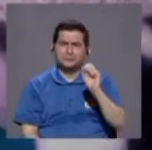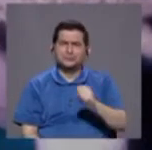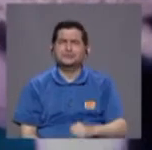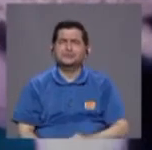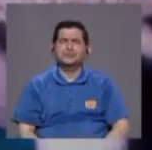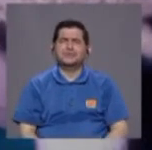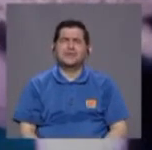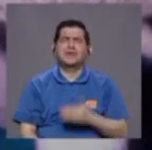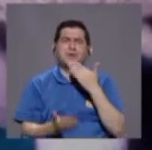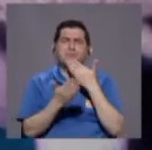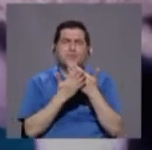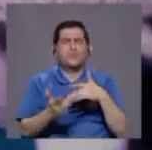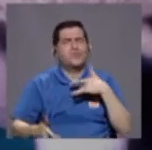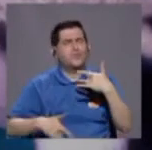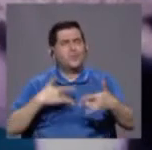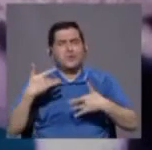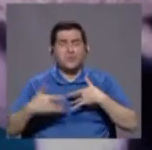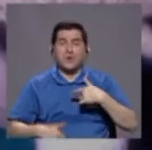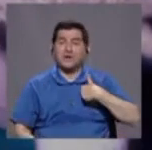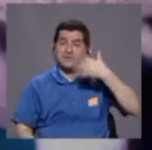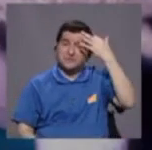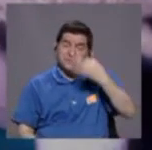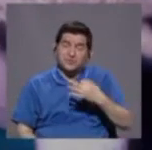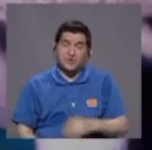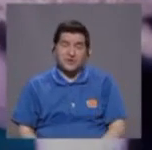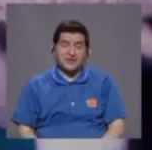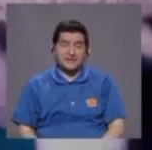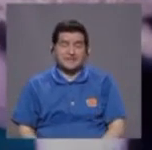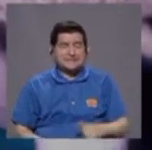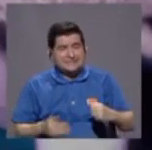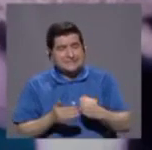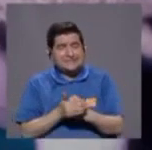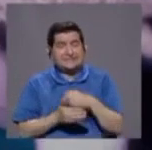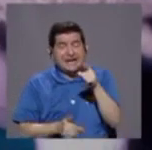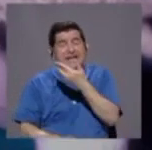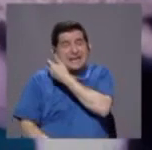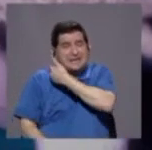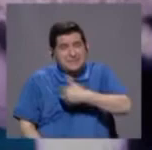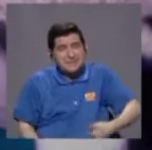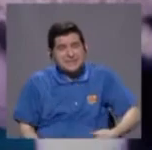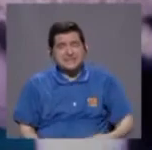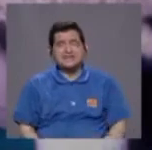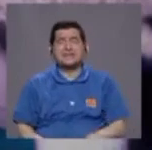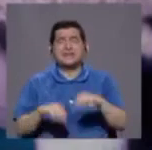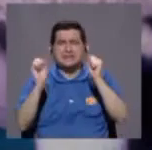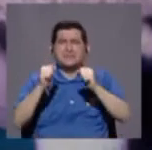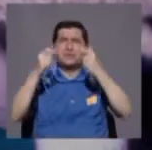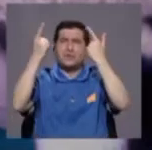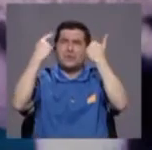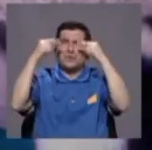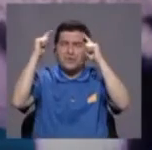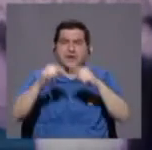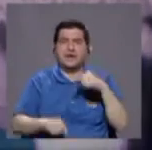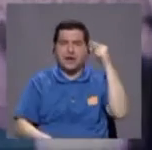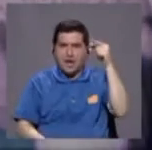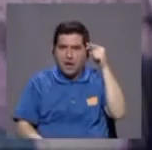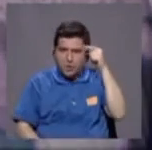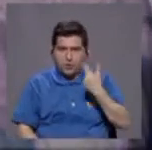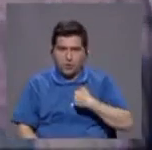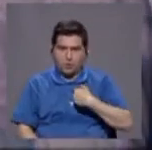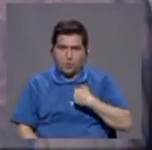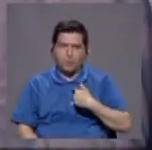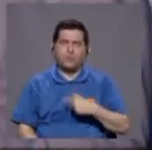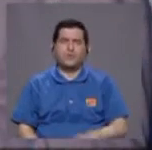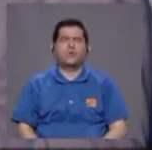de buenos sentimientos. Creo que hubiera sido un presidente con muchos logros, hasta donde hubiera podido, porque realmente uno llega con muchos